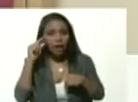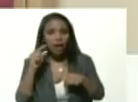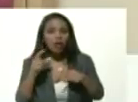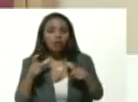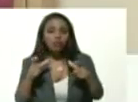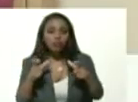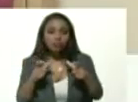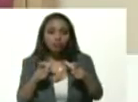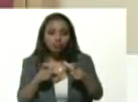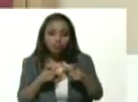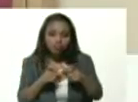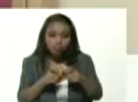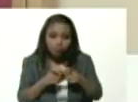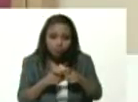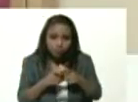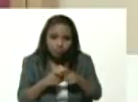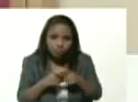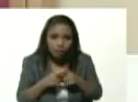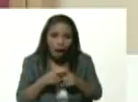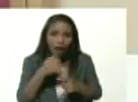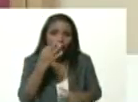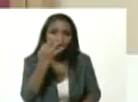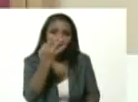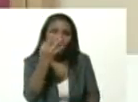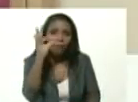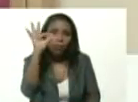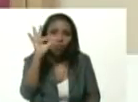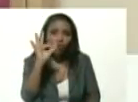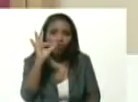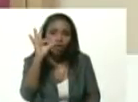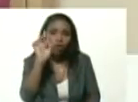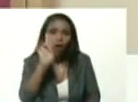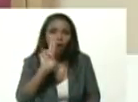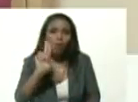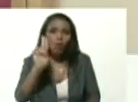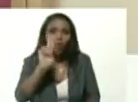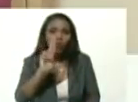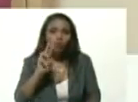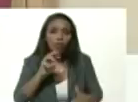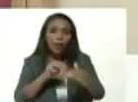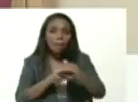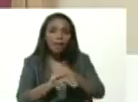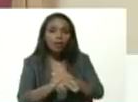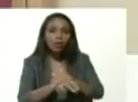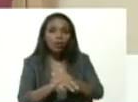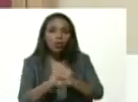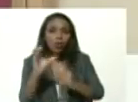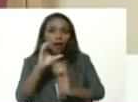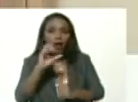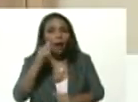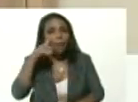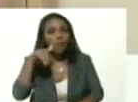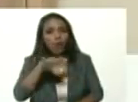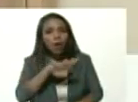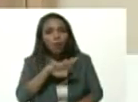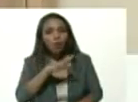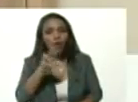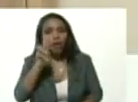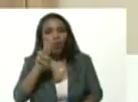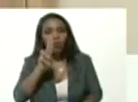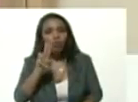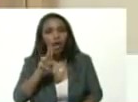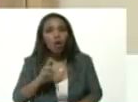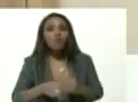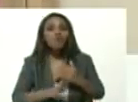reducido al 3% el uso del metro de Caracas, de la población que normalmente lo usa.